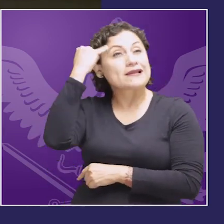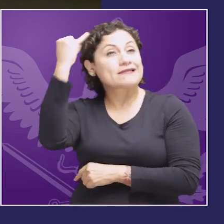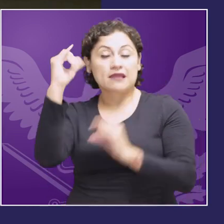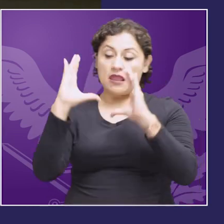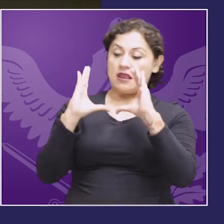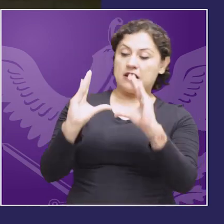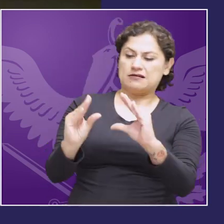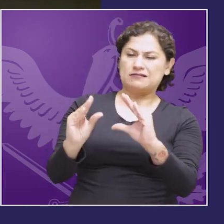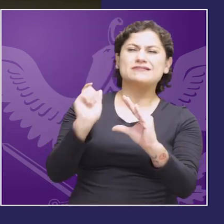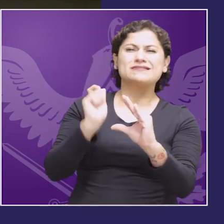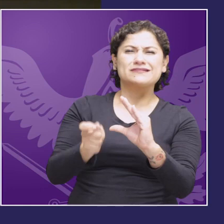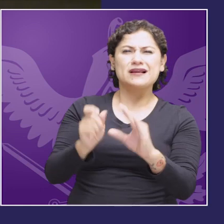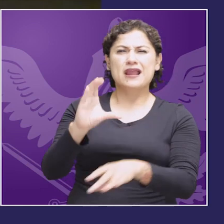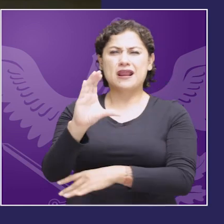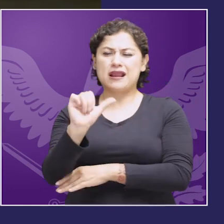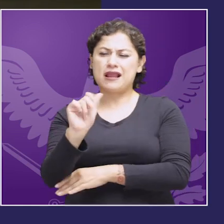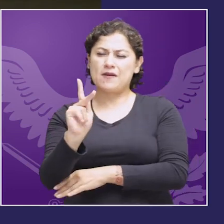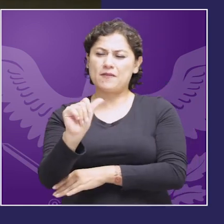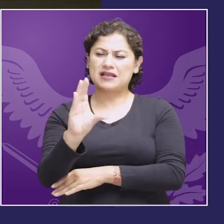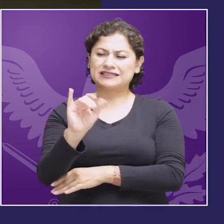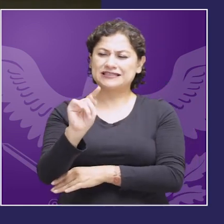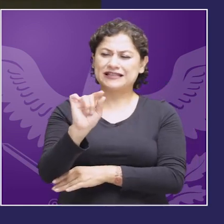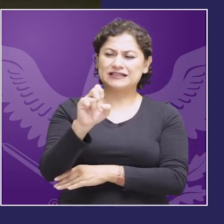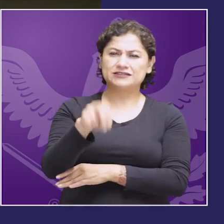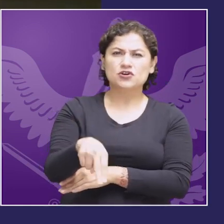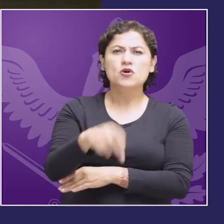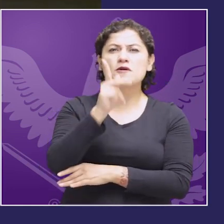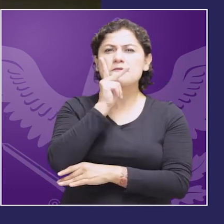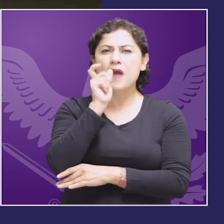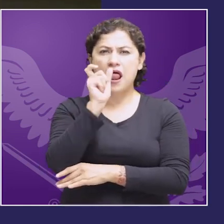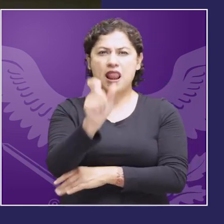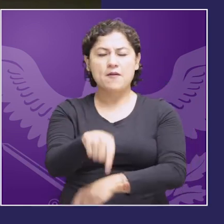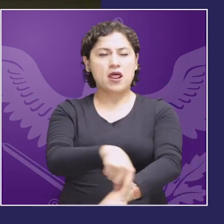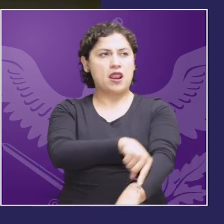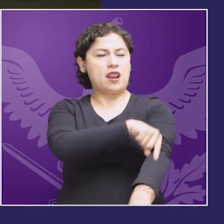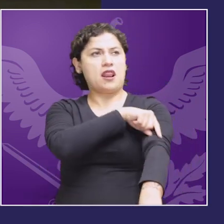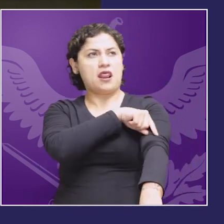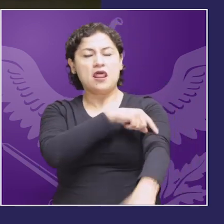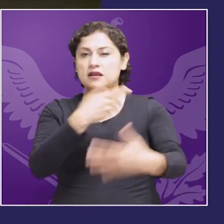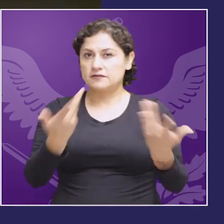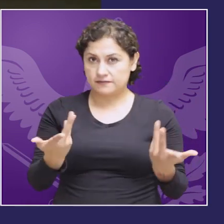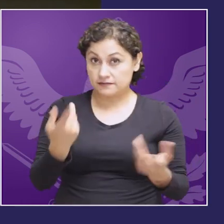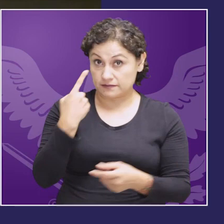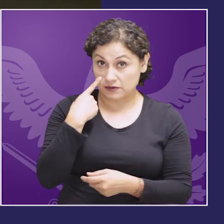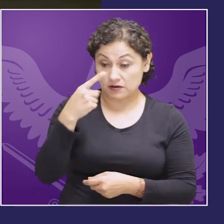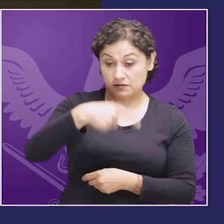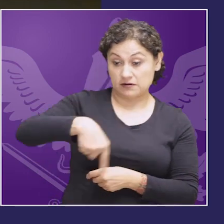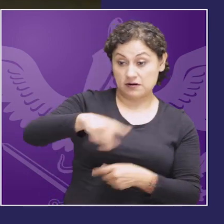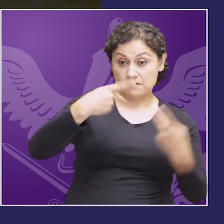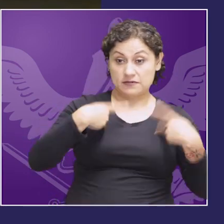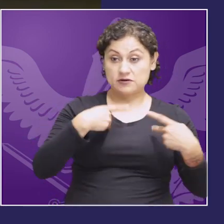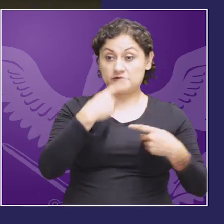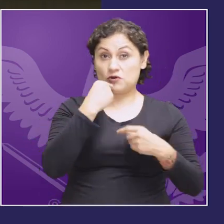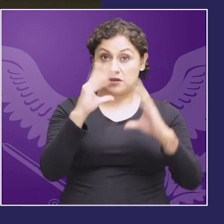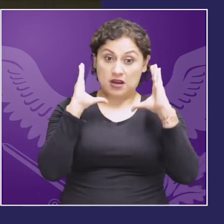sobre capacitación, porque capacitación es como una palabra demasiado amplia y nosotros necesitamos, digamos, esto de capacitar los operadores es